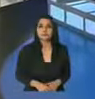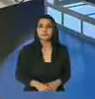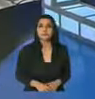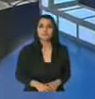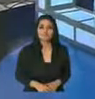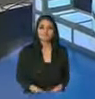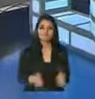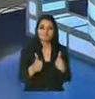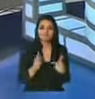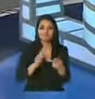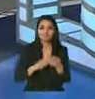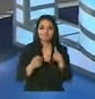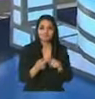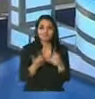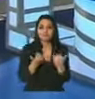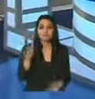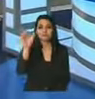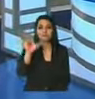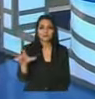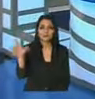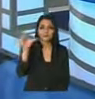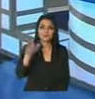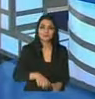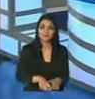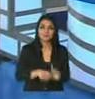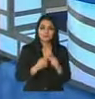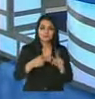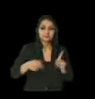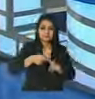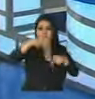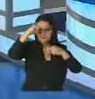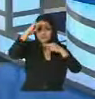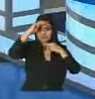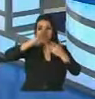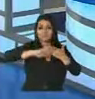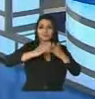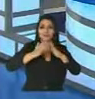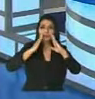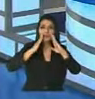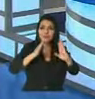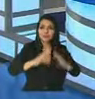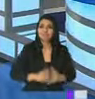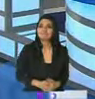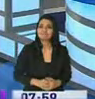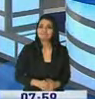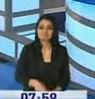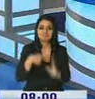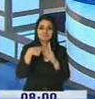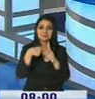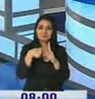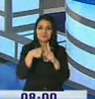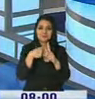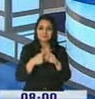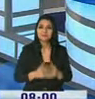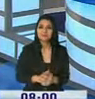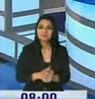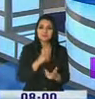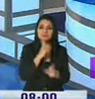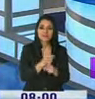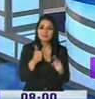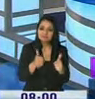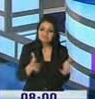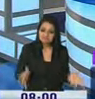Muy bien, amigos queridos, es lunes, iniciando el primer noticiero de la comunidad con mucha buena energía, mi Berito. Como siempre, con